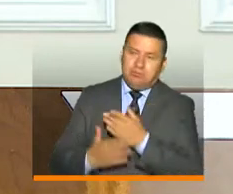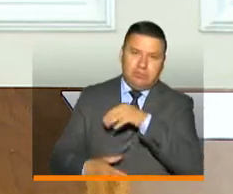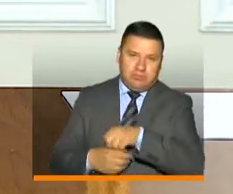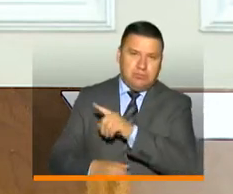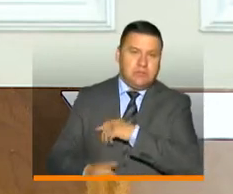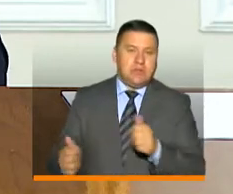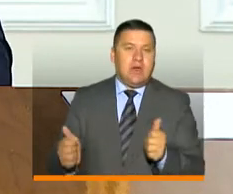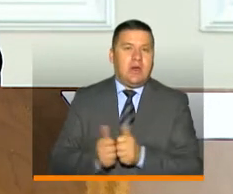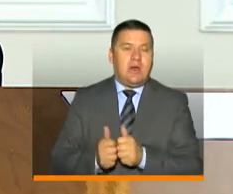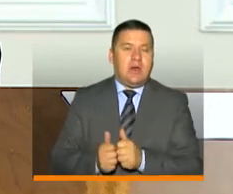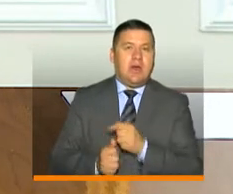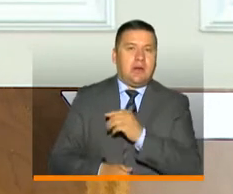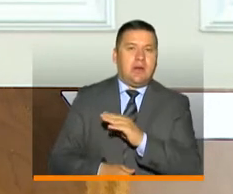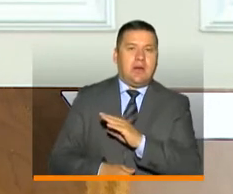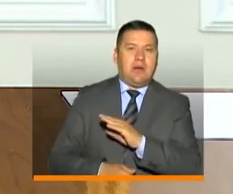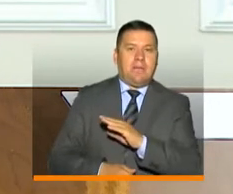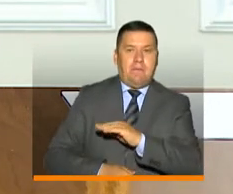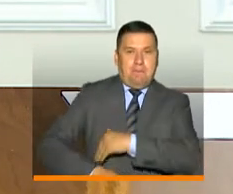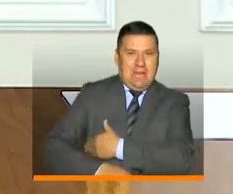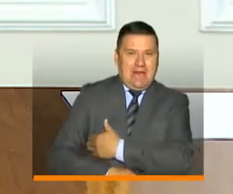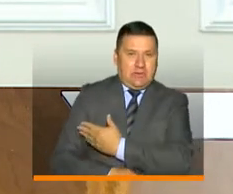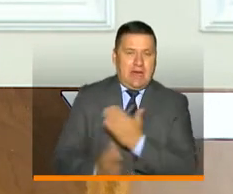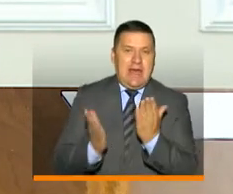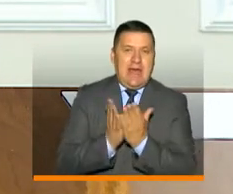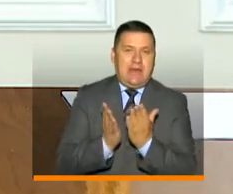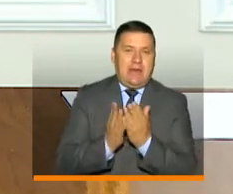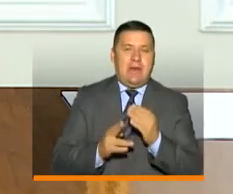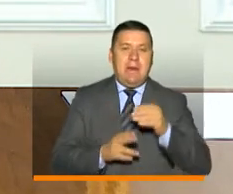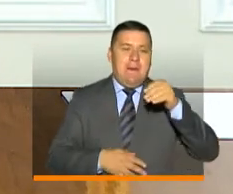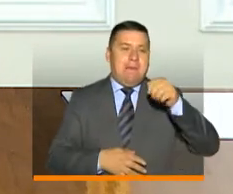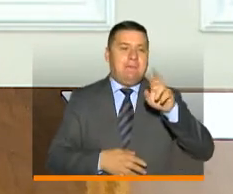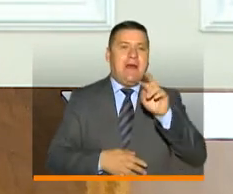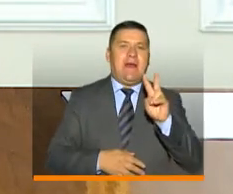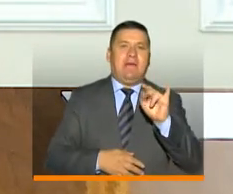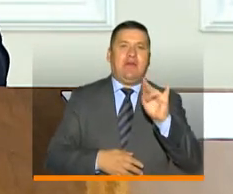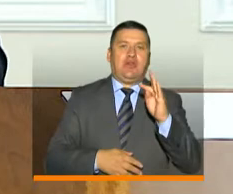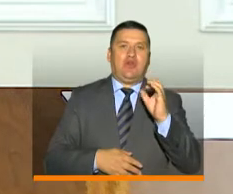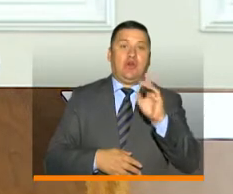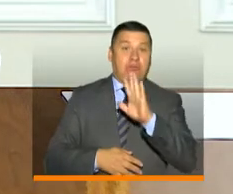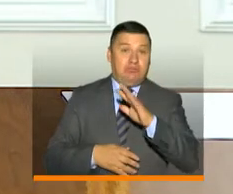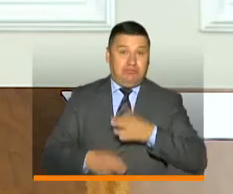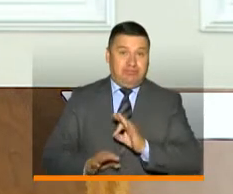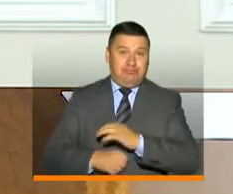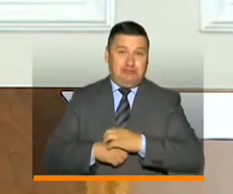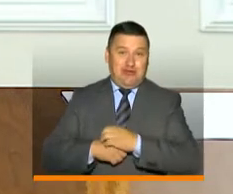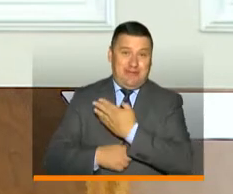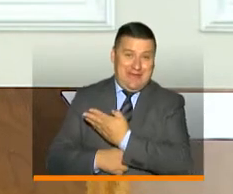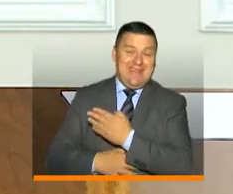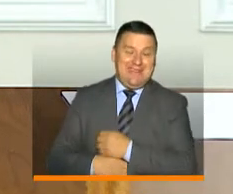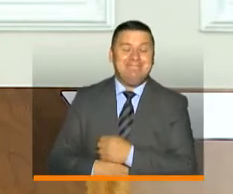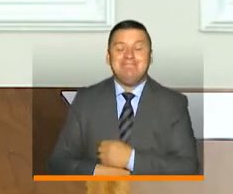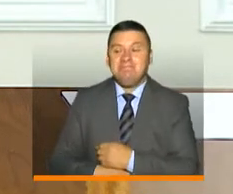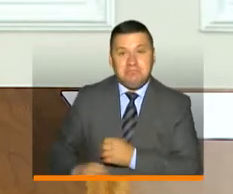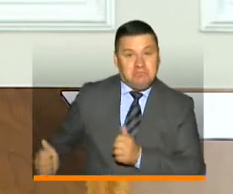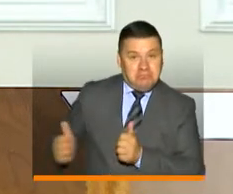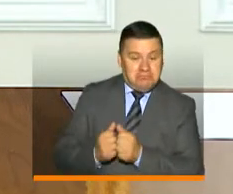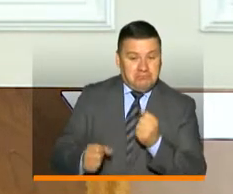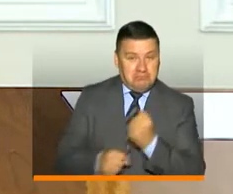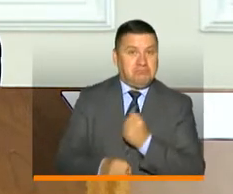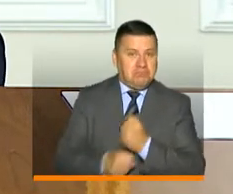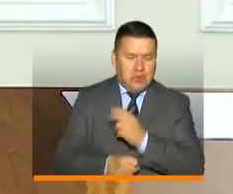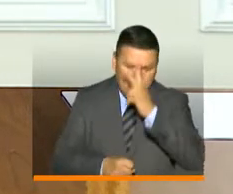También nos acompaña la ministra de Educación, María Victoria Angulo, también tolimense. Ella ha estado